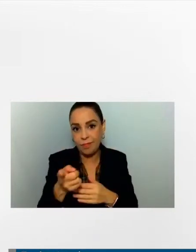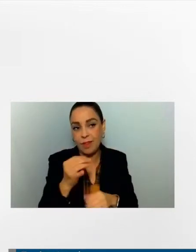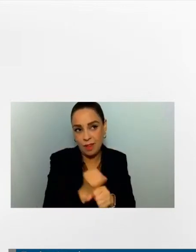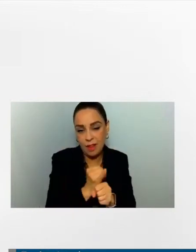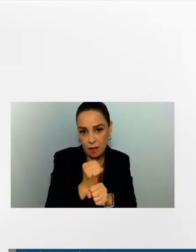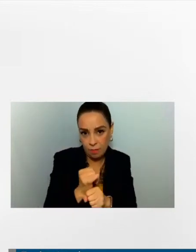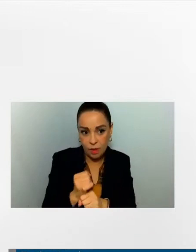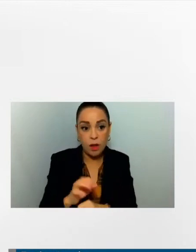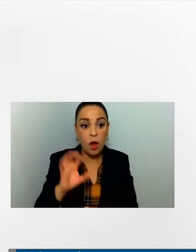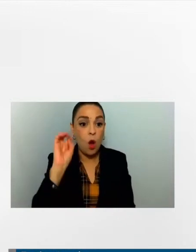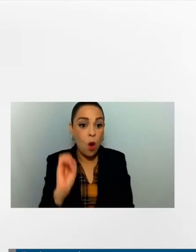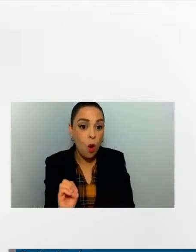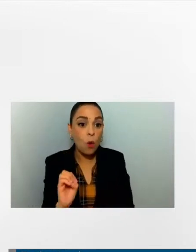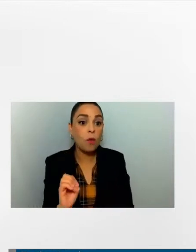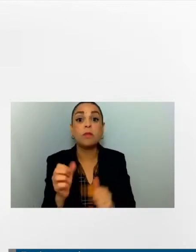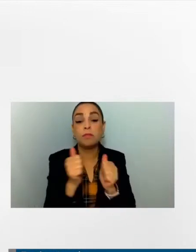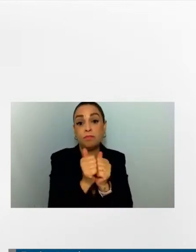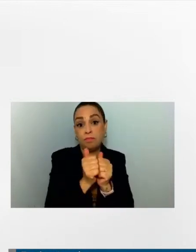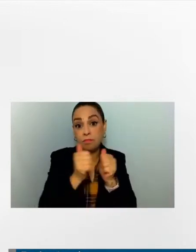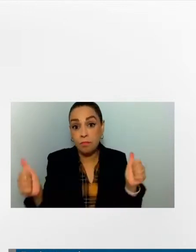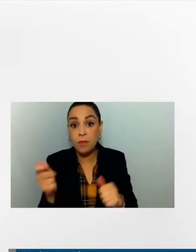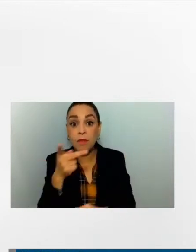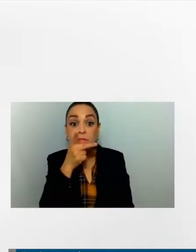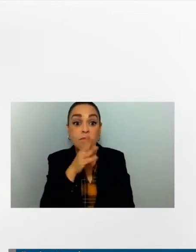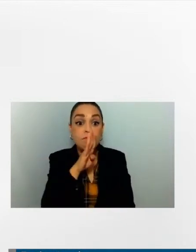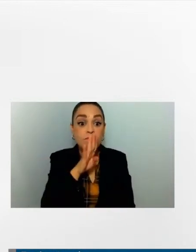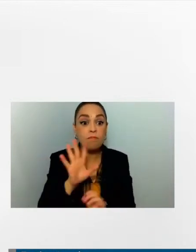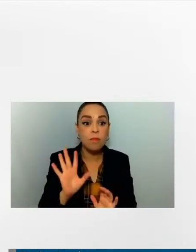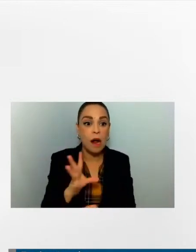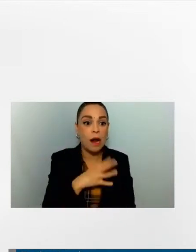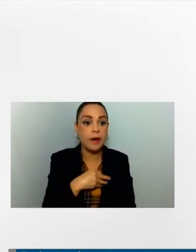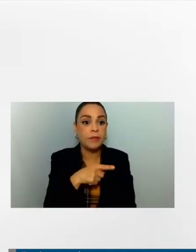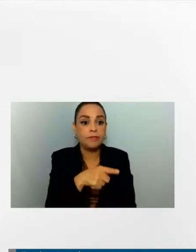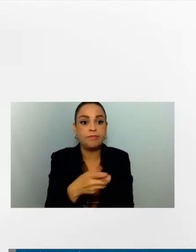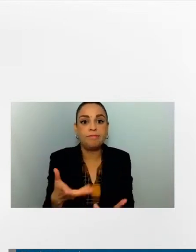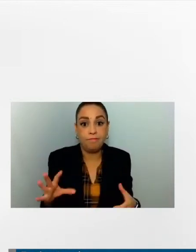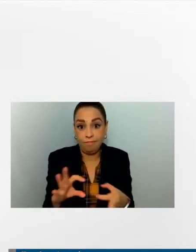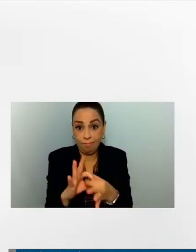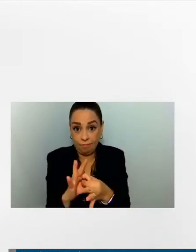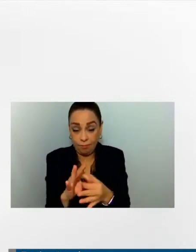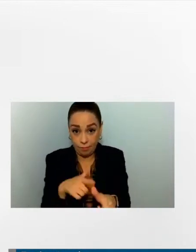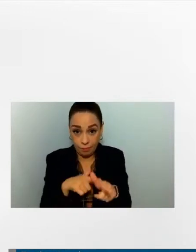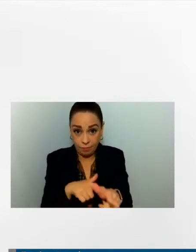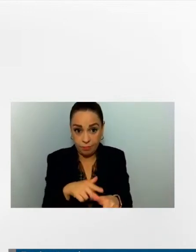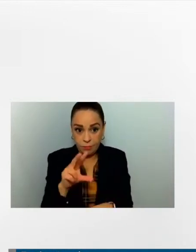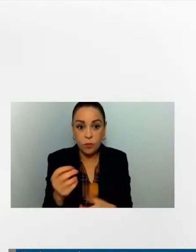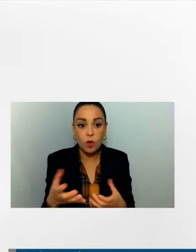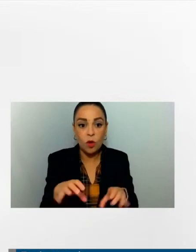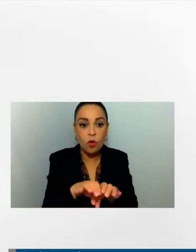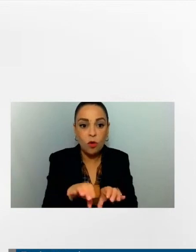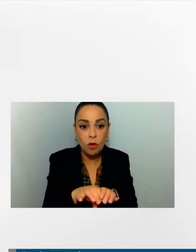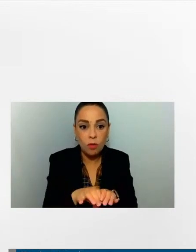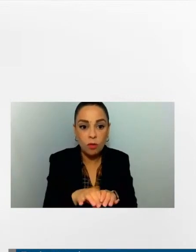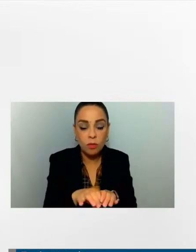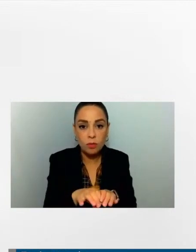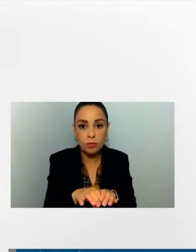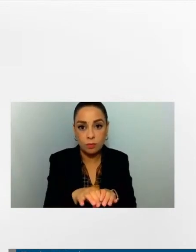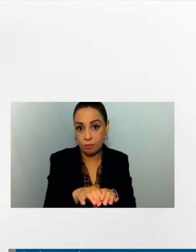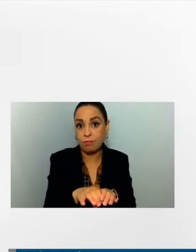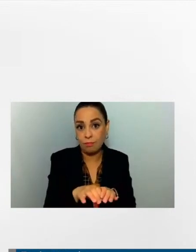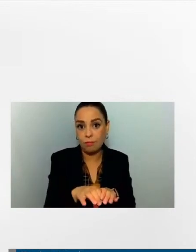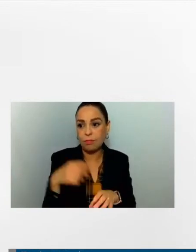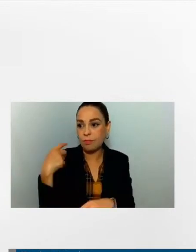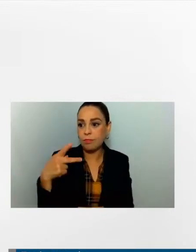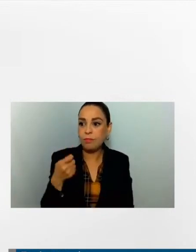hijas después de una separación. Entonces yo ahí pensaba, por ejemplo, ¿podría ayudar la coparentalidad a que se garanticen los alimentos, ¿no? Porque